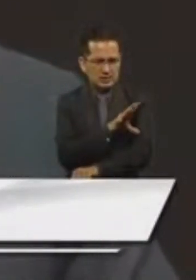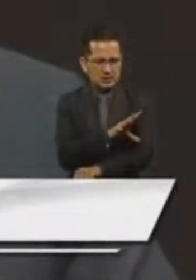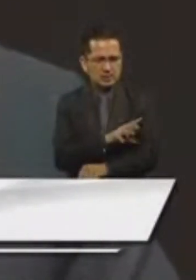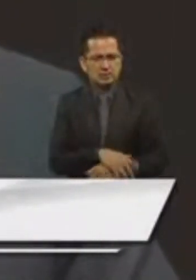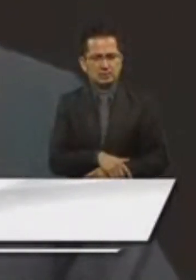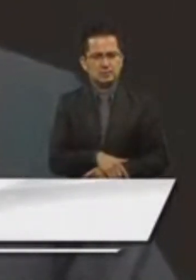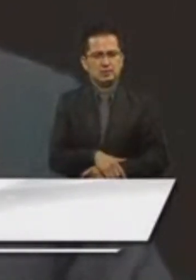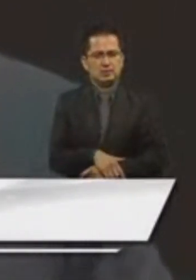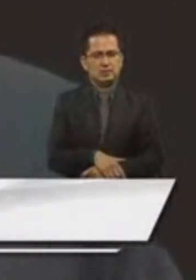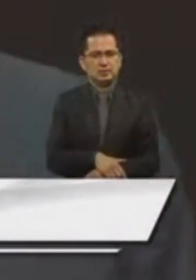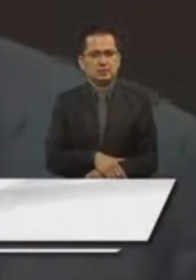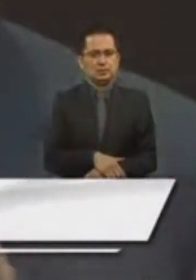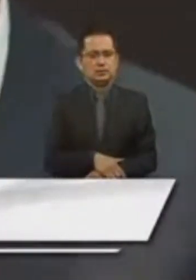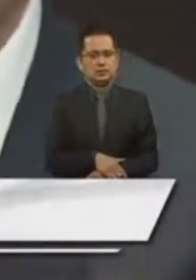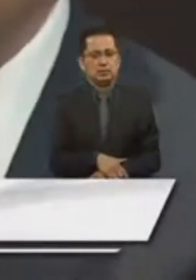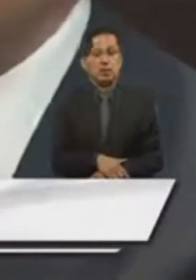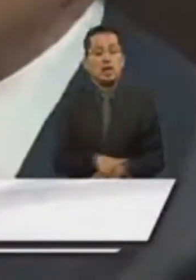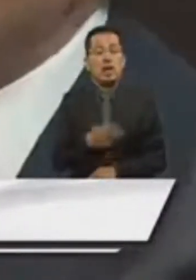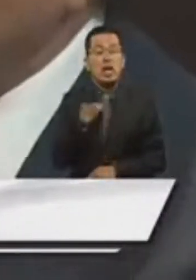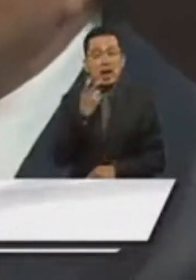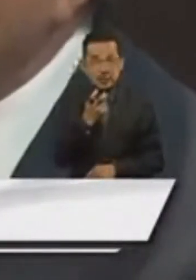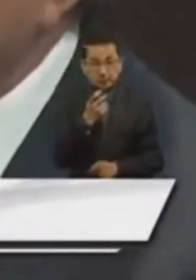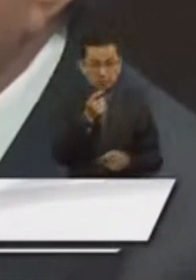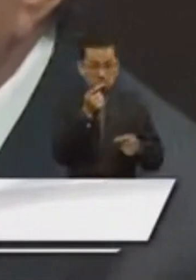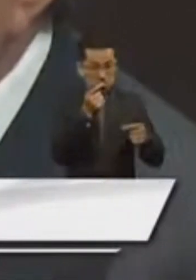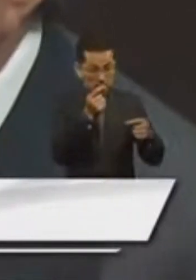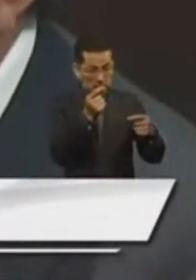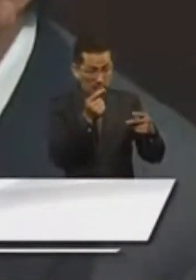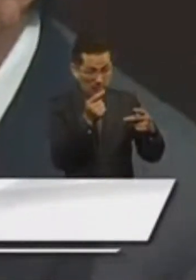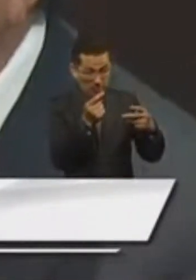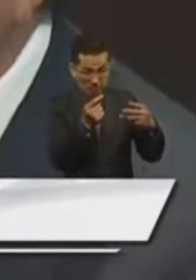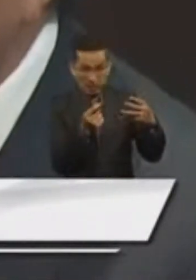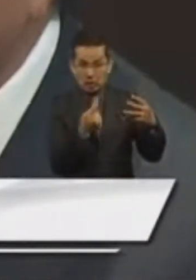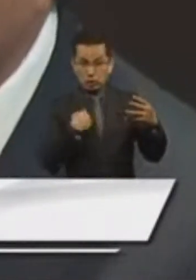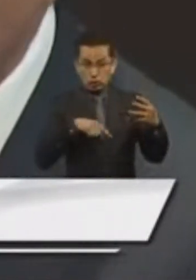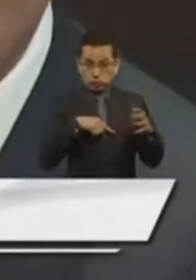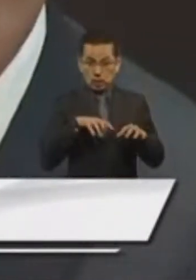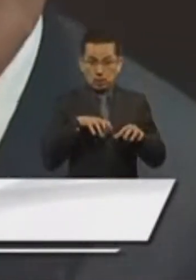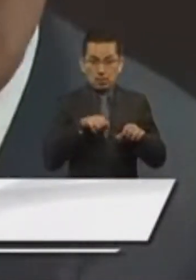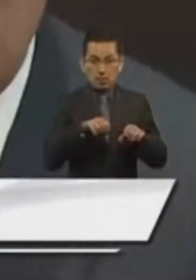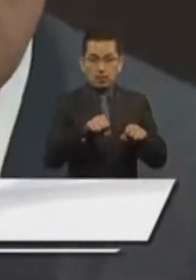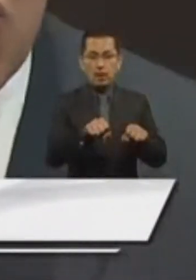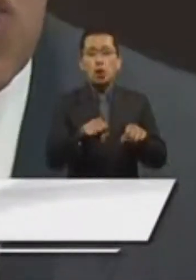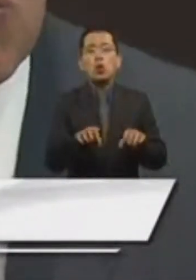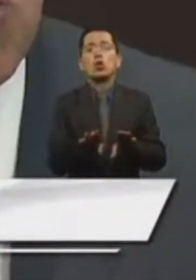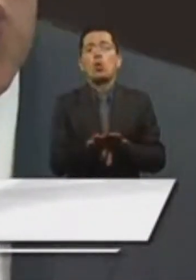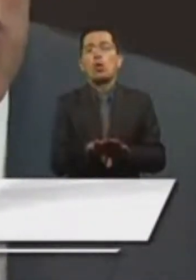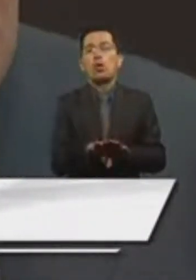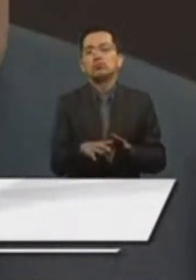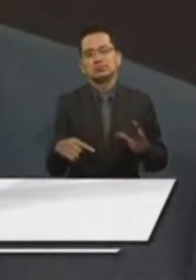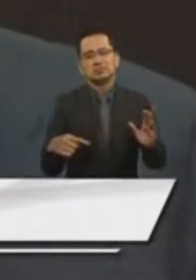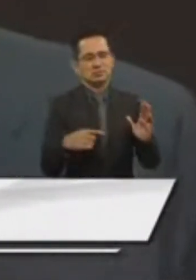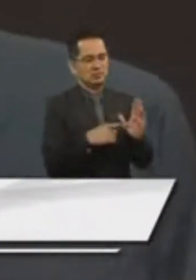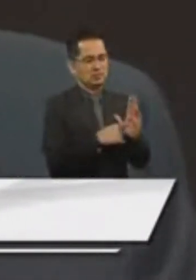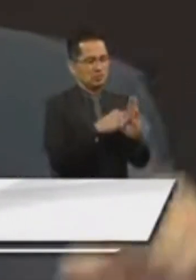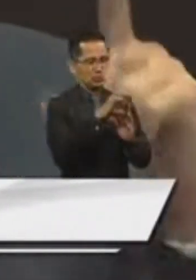Logramos todo esto en 56 artículos de la